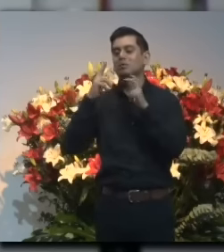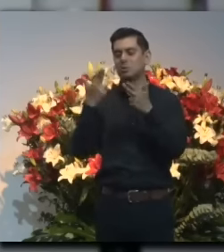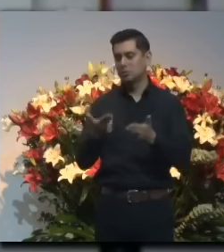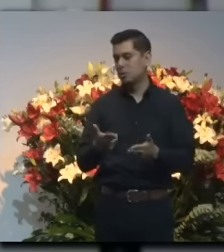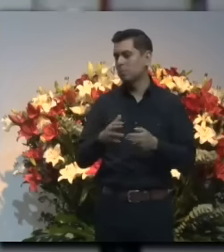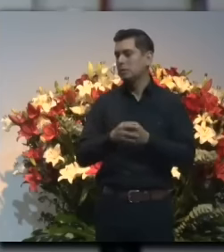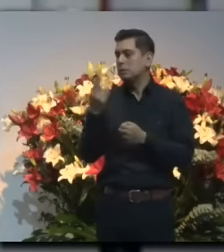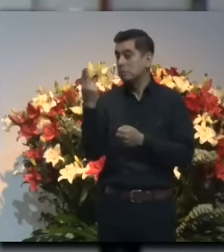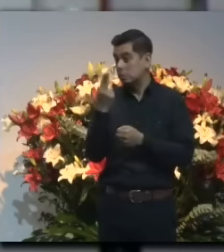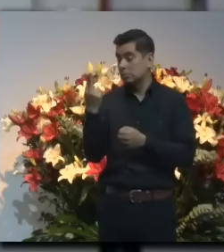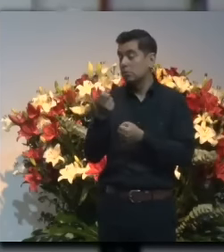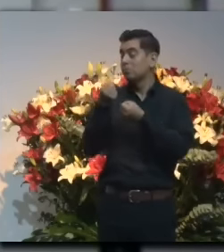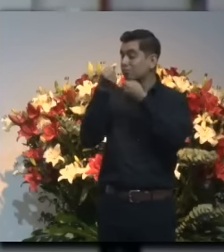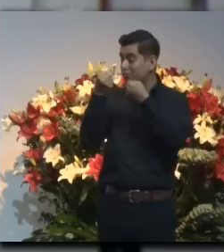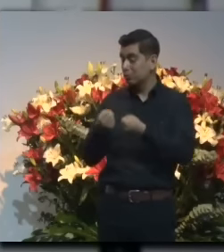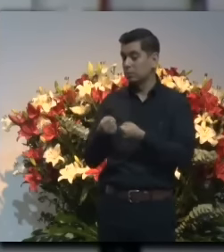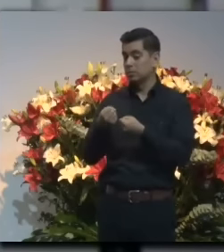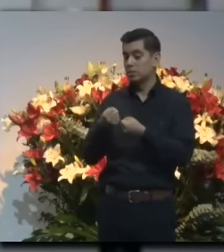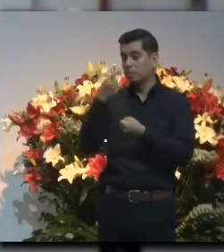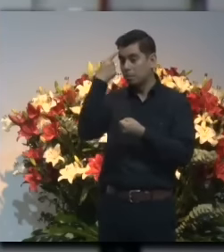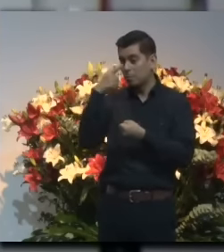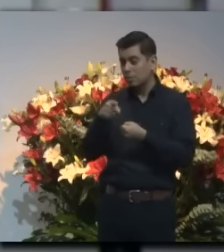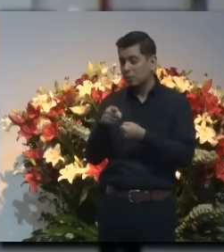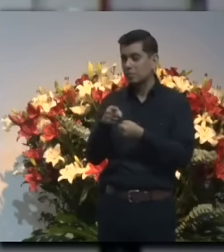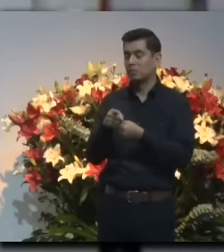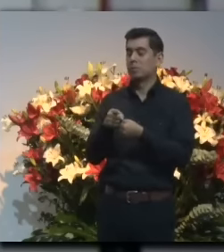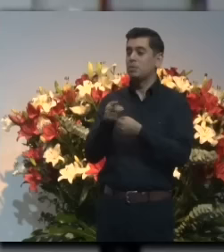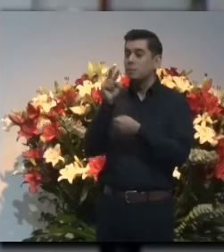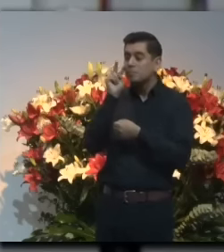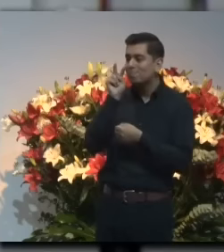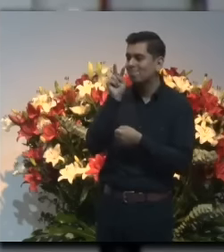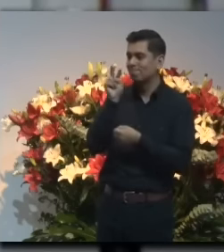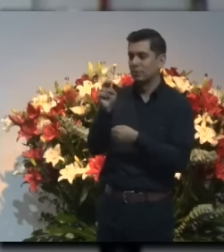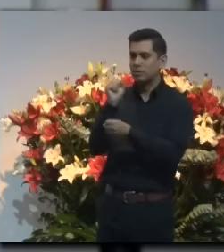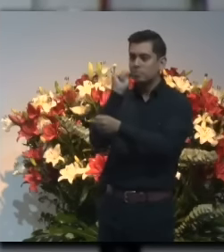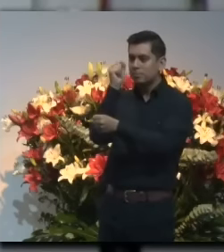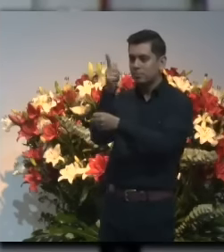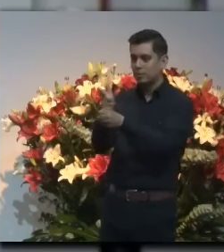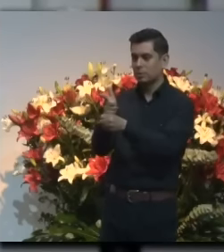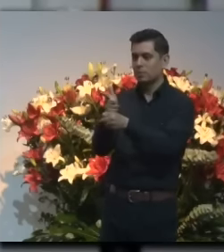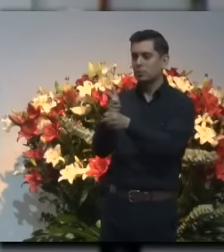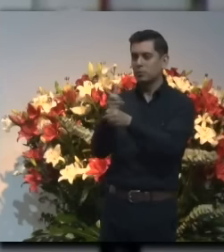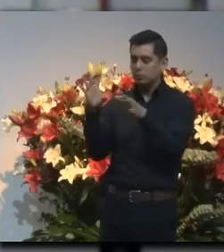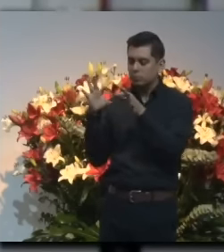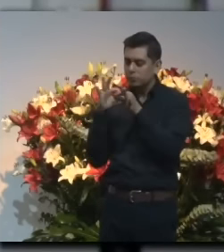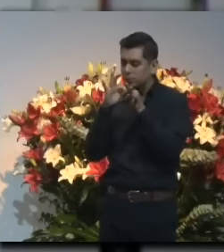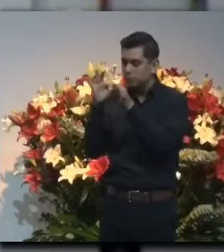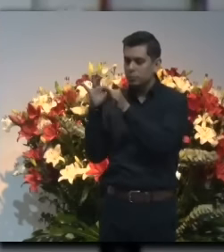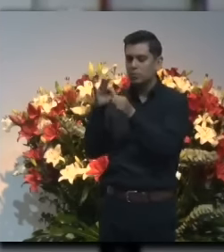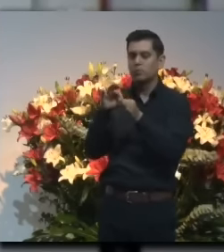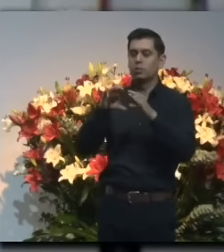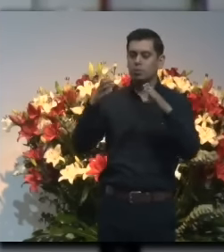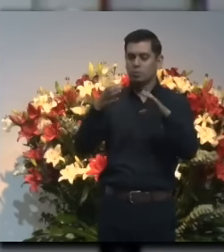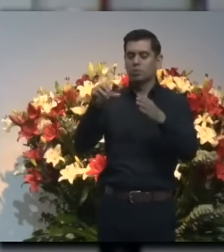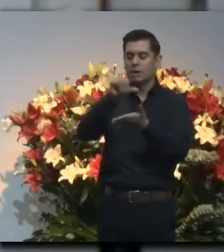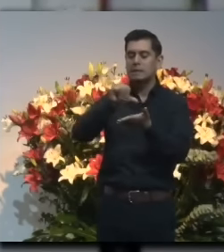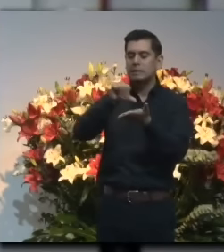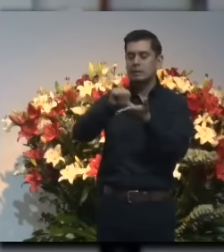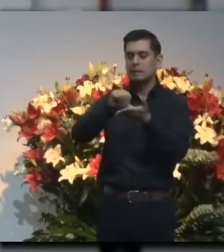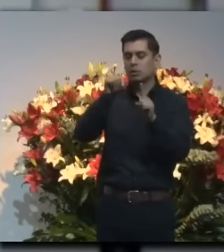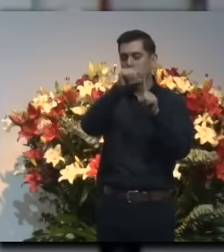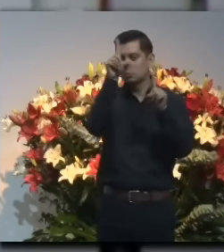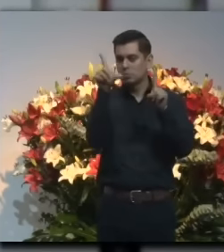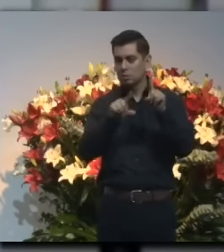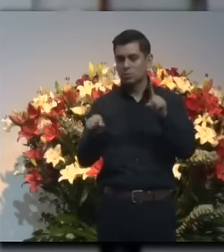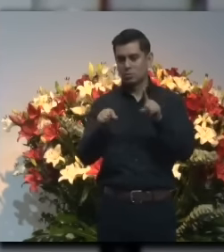que fortalecer los centros de identificación genética regionales, articularlos con el Centro Nacional y de esa manera estos 50